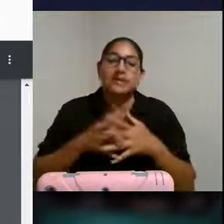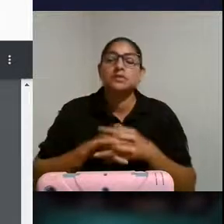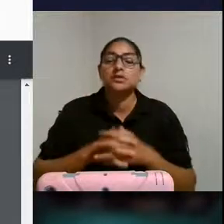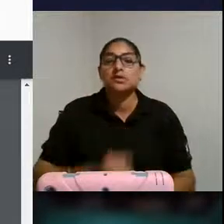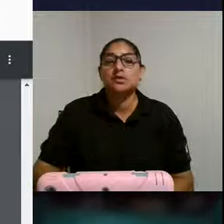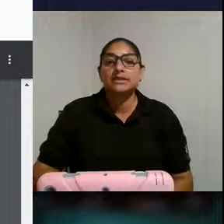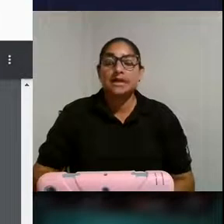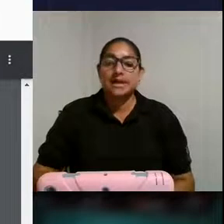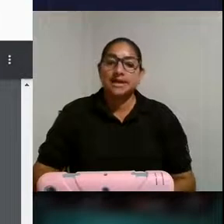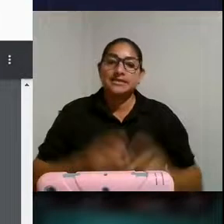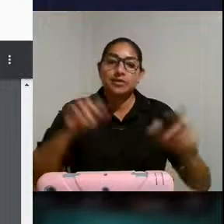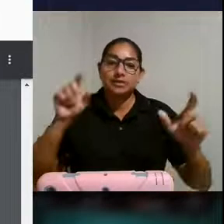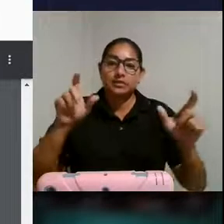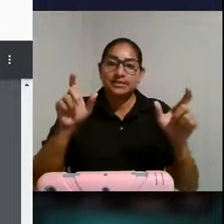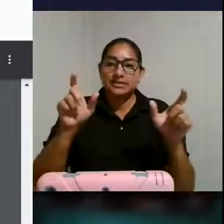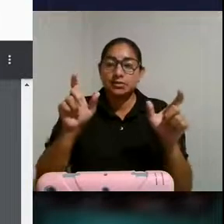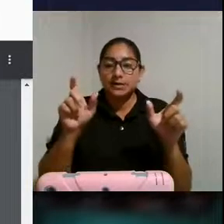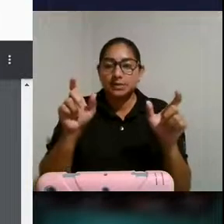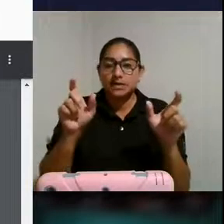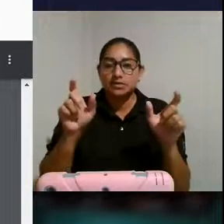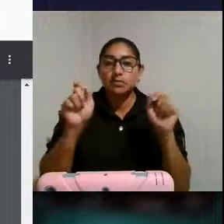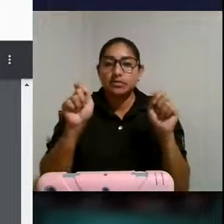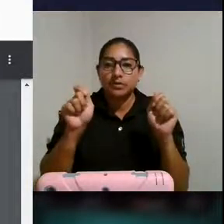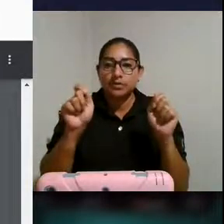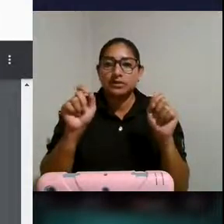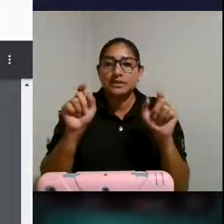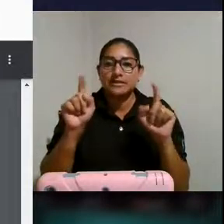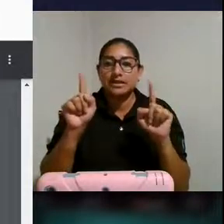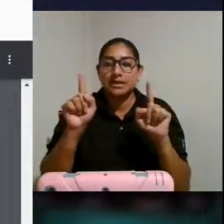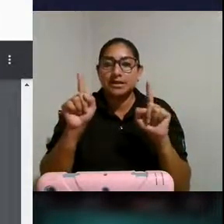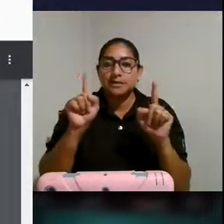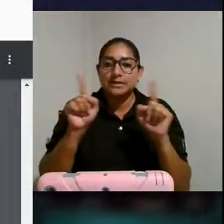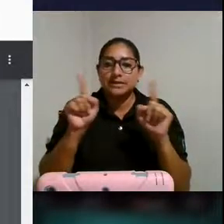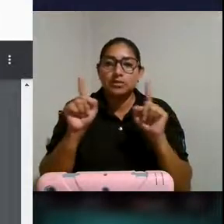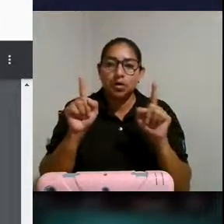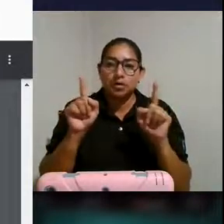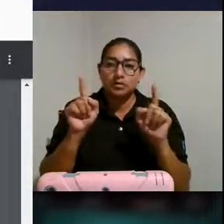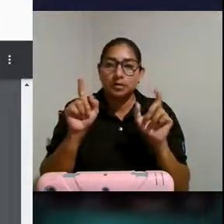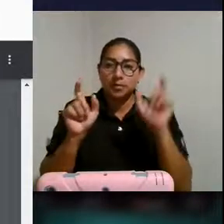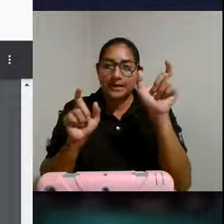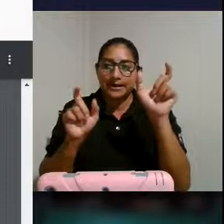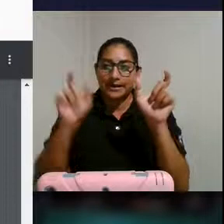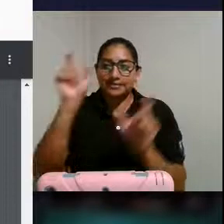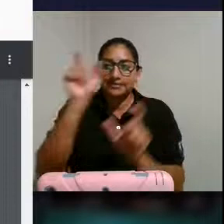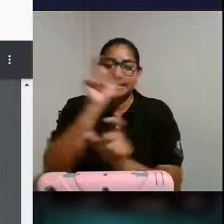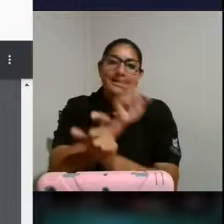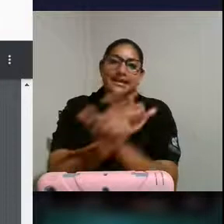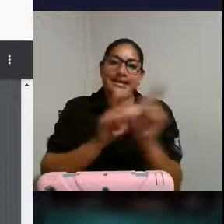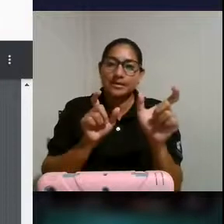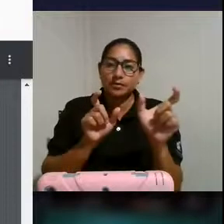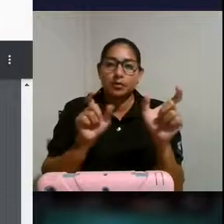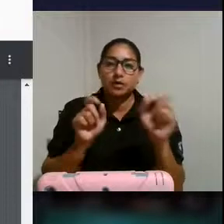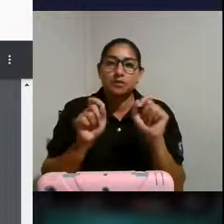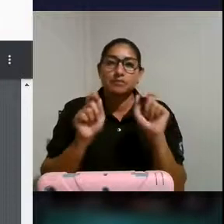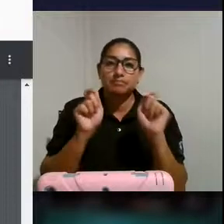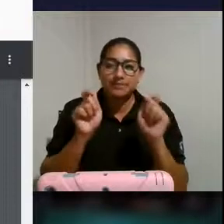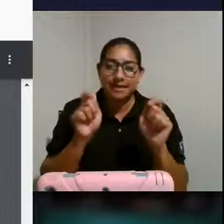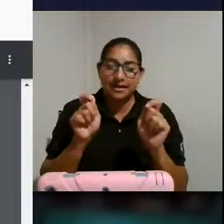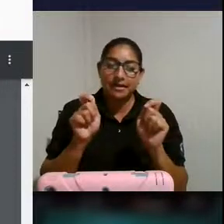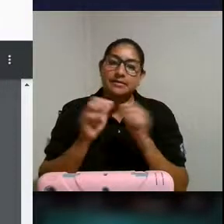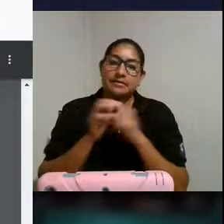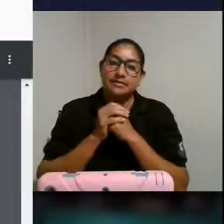sugieren para las personas sordas es que cuando usted está haciendo una explicación, por favor, utilice más de un color, como para que la diferencia le quede un